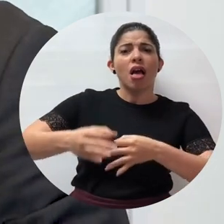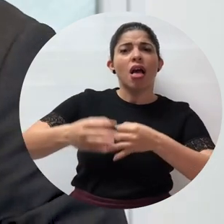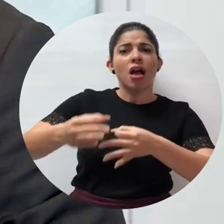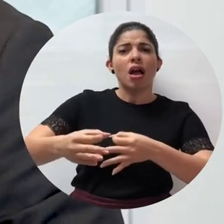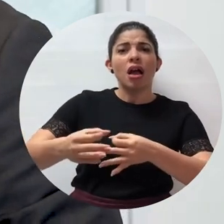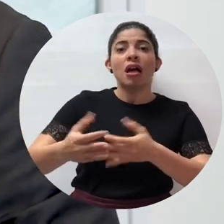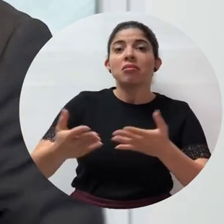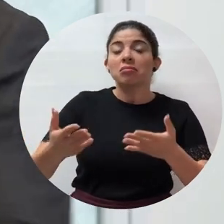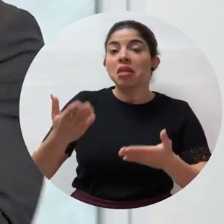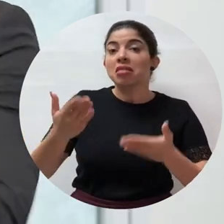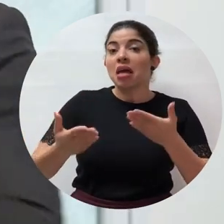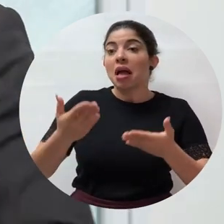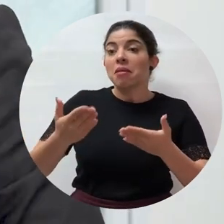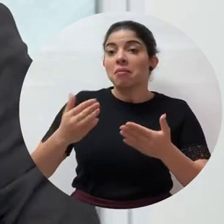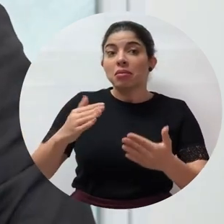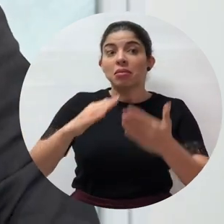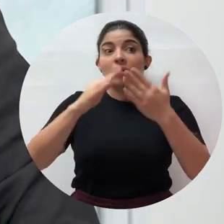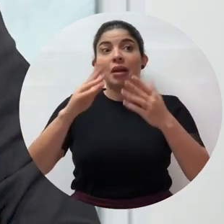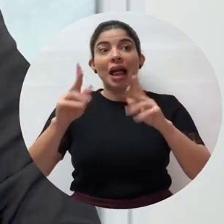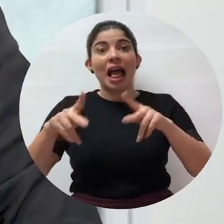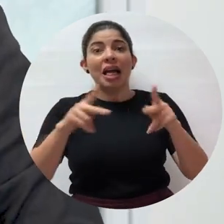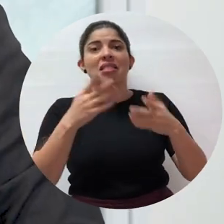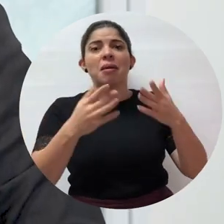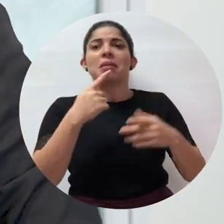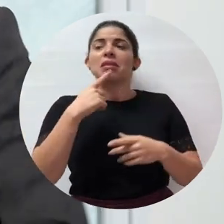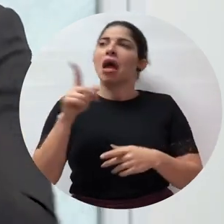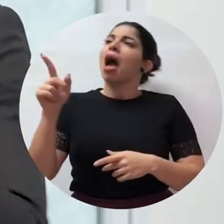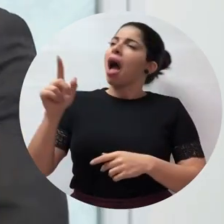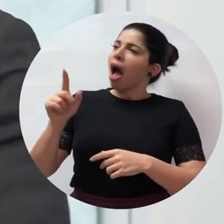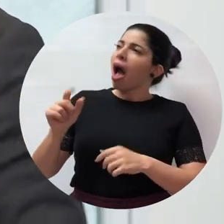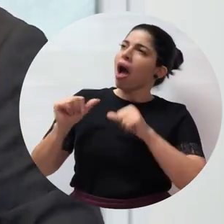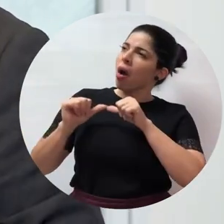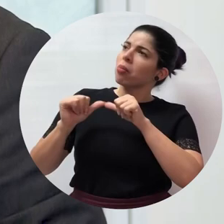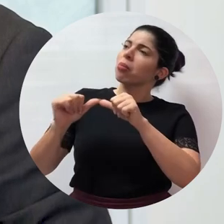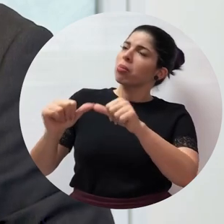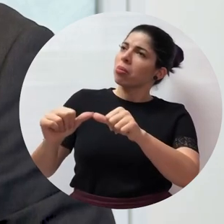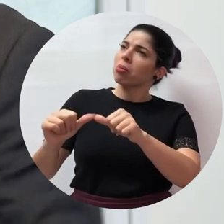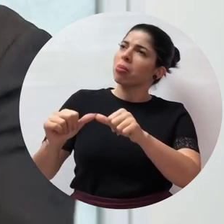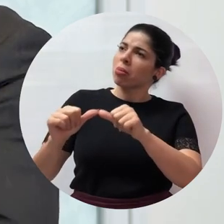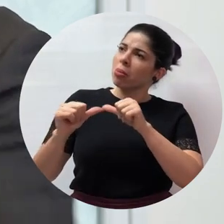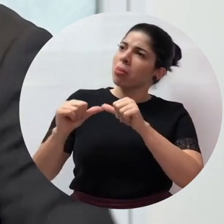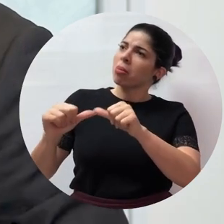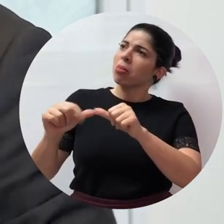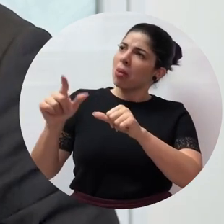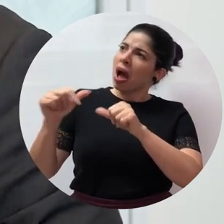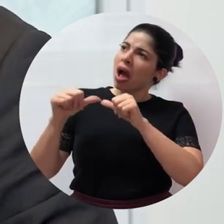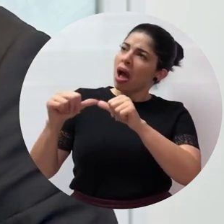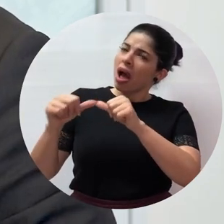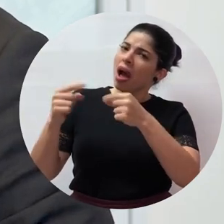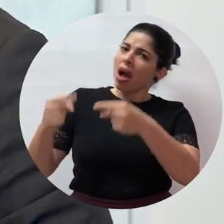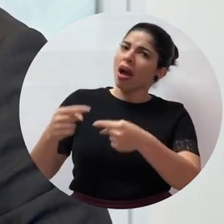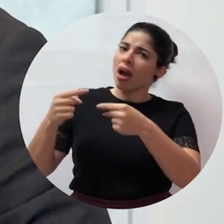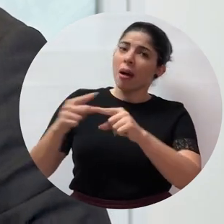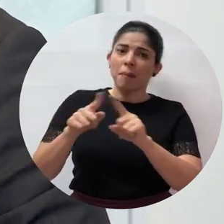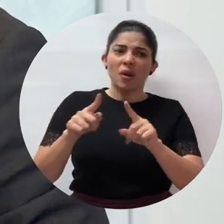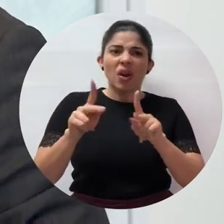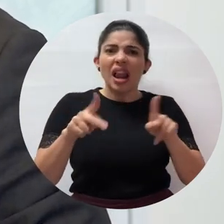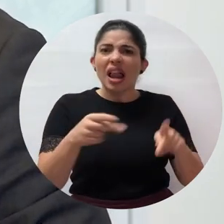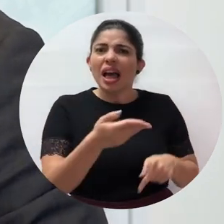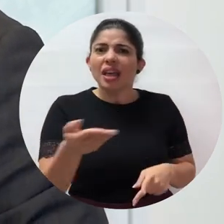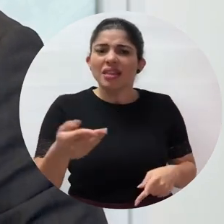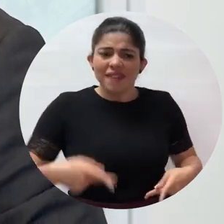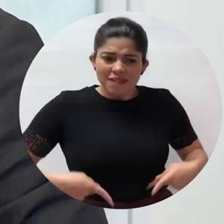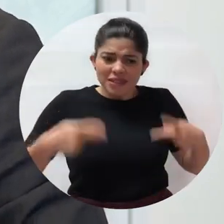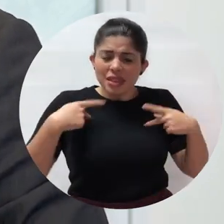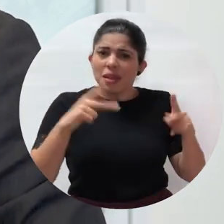prolonga? Sí, probablemente frente a la ciudadanía la gente dirá, ah, se sostuvo y ahí los tienen. ¿Y la